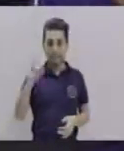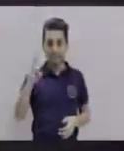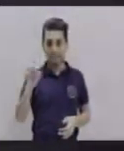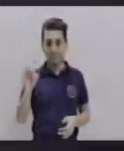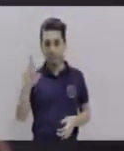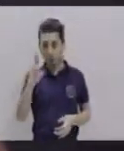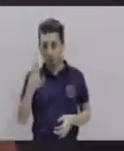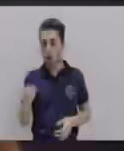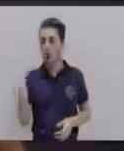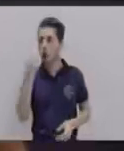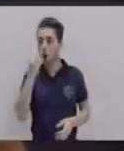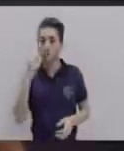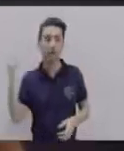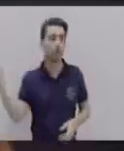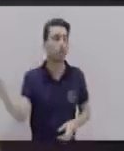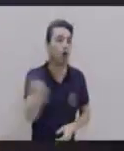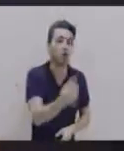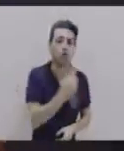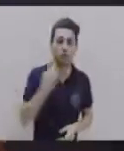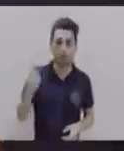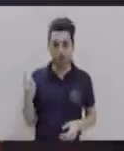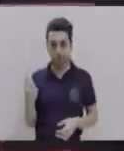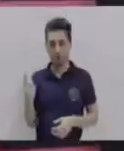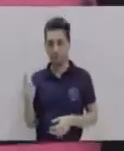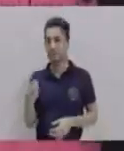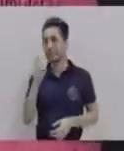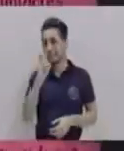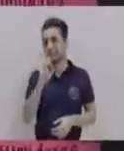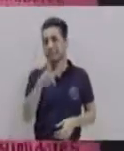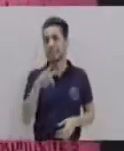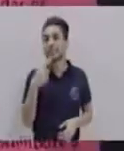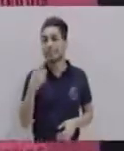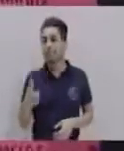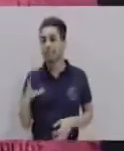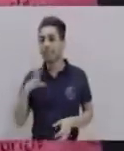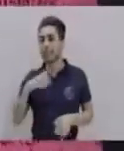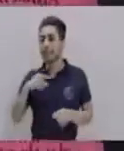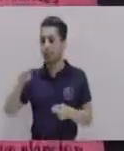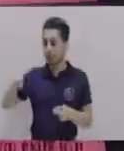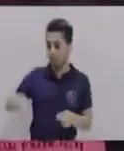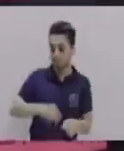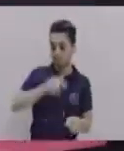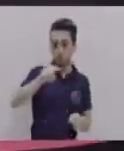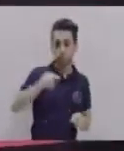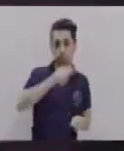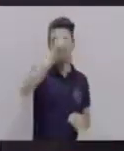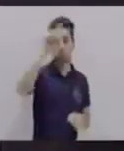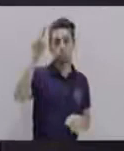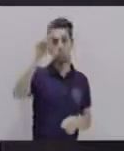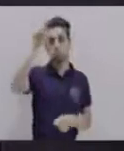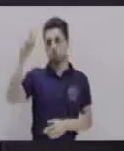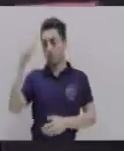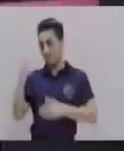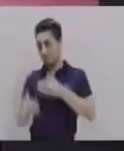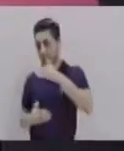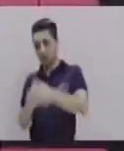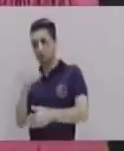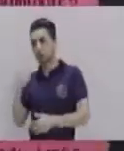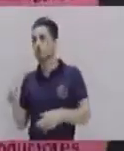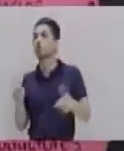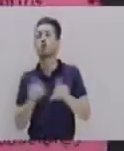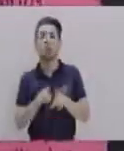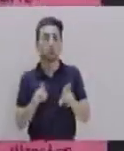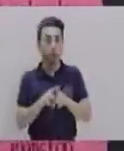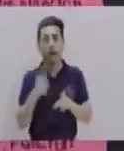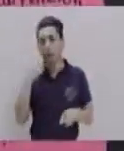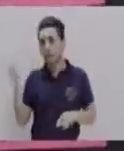comer a todos los demás, que en este caso llevan un ciclo y un proceso. Lo mismo